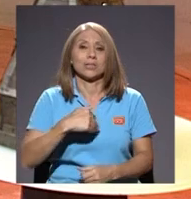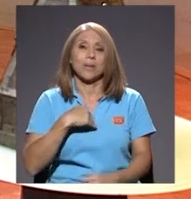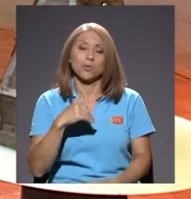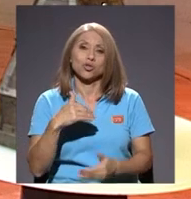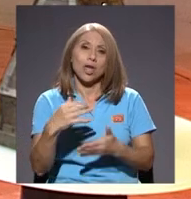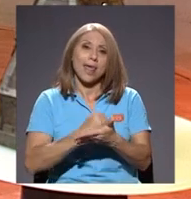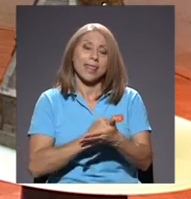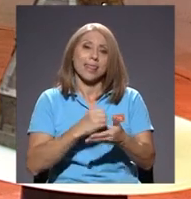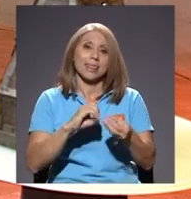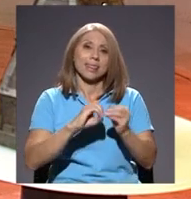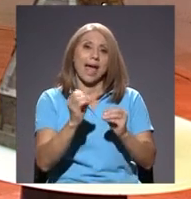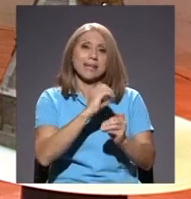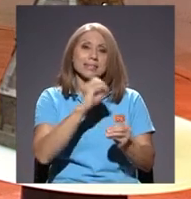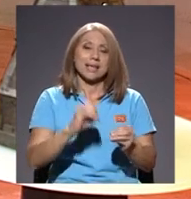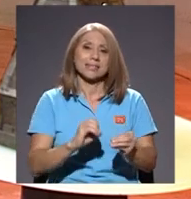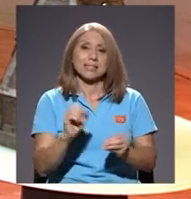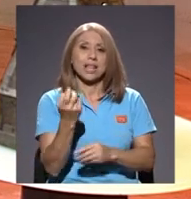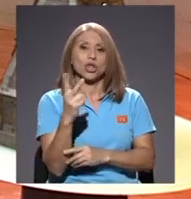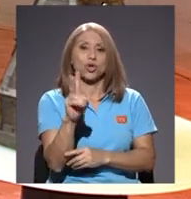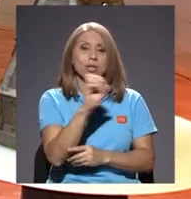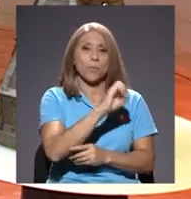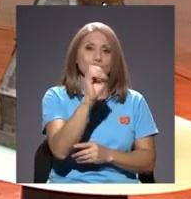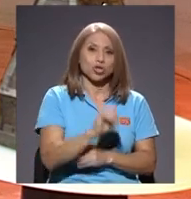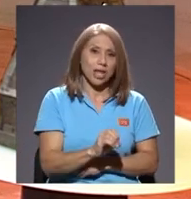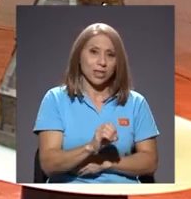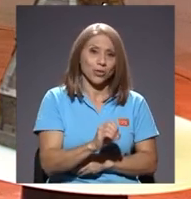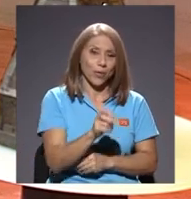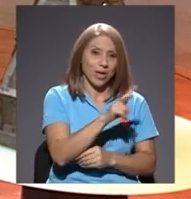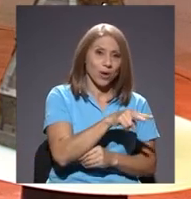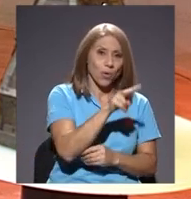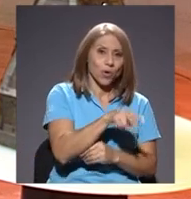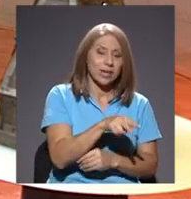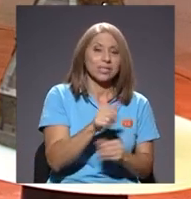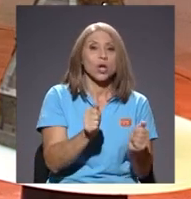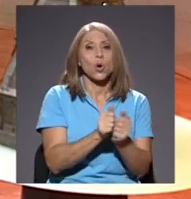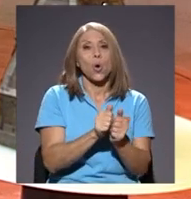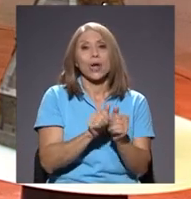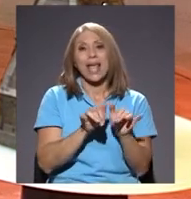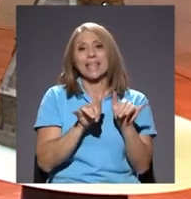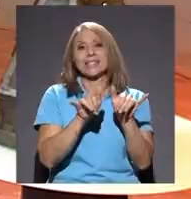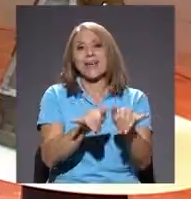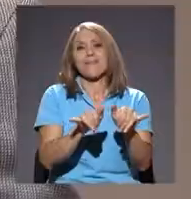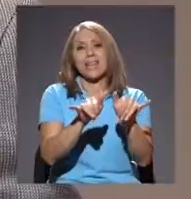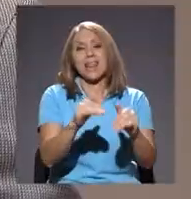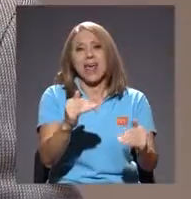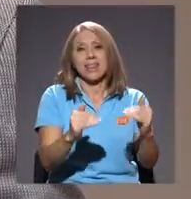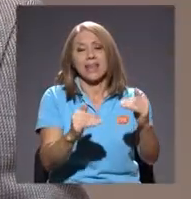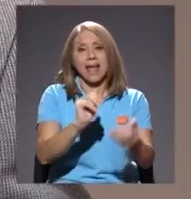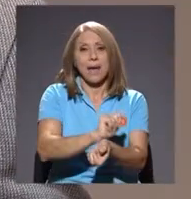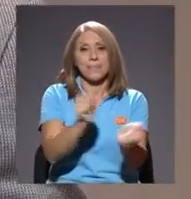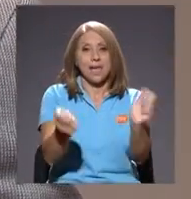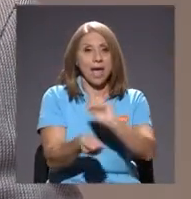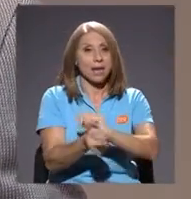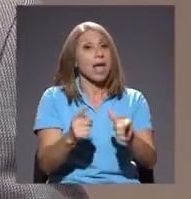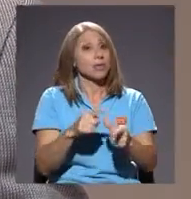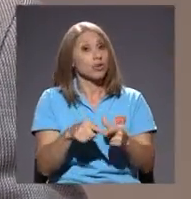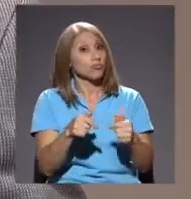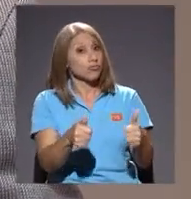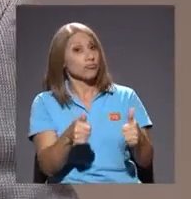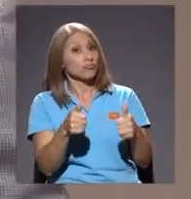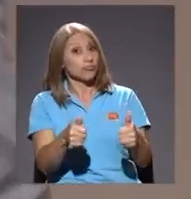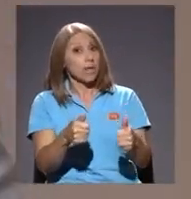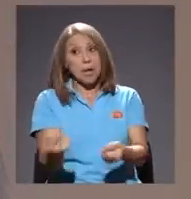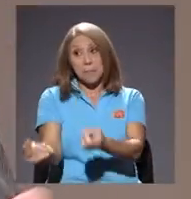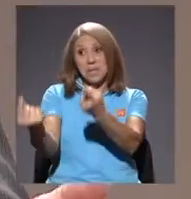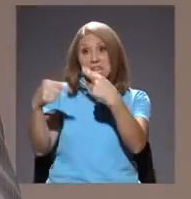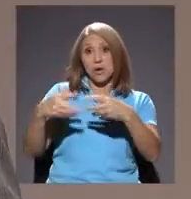a poco más de un año en colones con una estabilidad cambiaria entonces era súper atractivo este vinieron jugadores